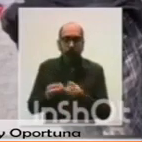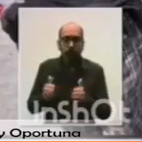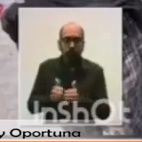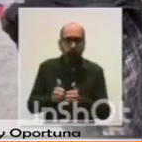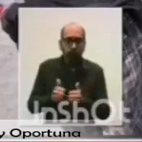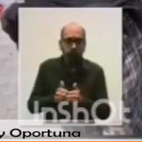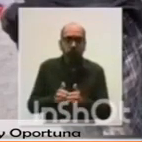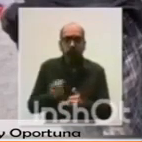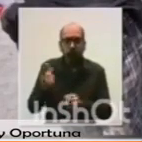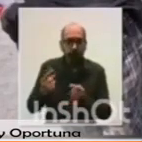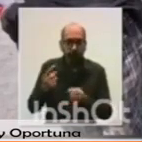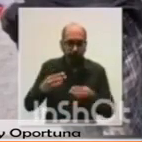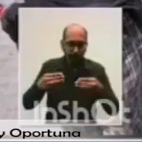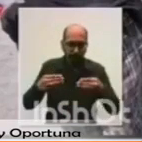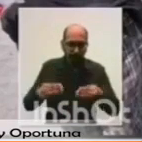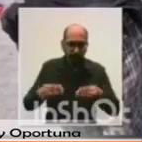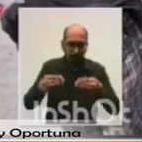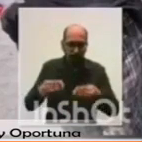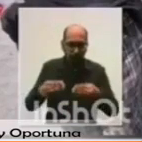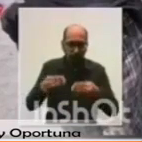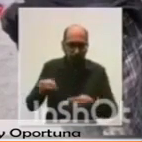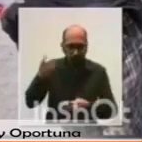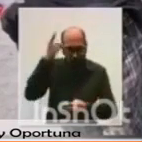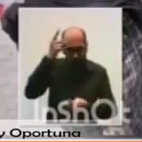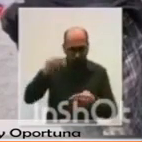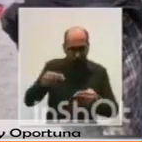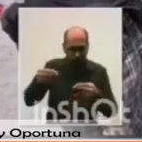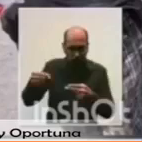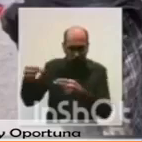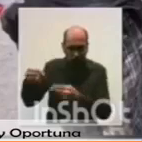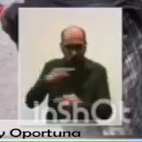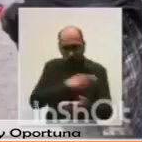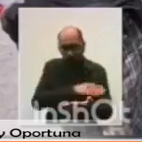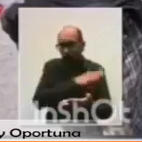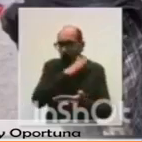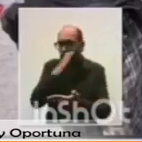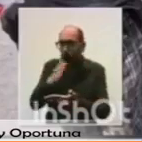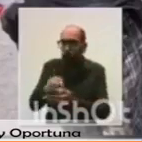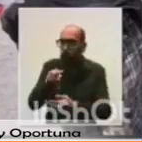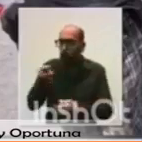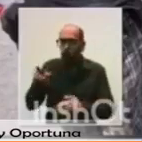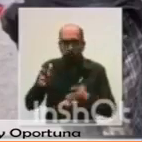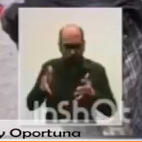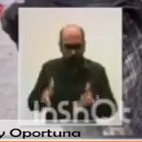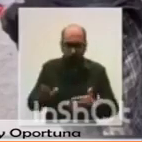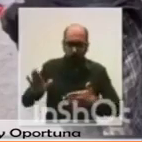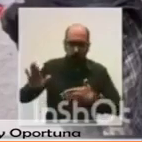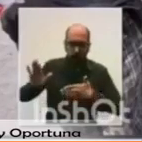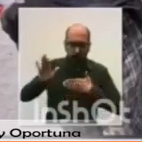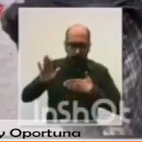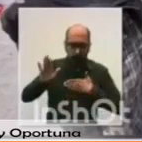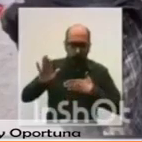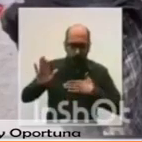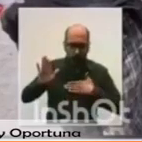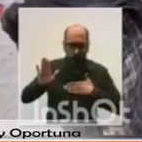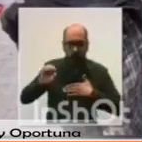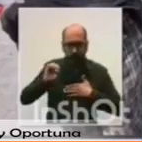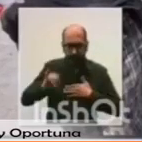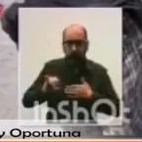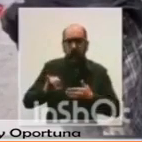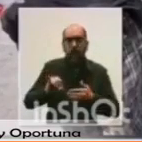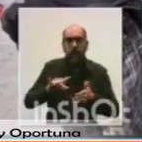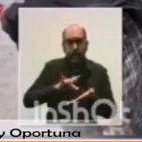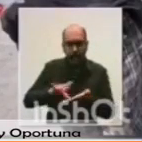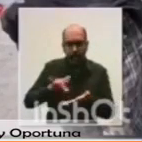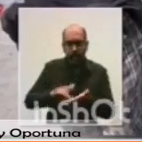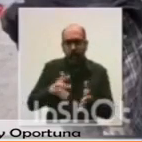y locatarios del mercado municipal, donde se les hizo ya el compromiso y la entrega a algunos, de algunos apoyos que oscilan de